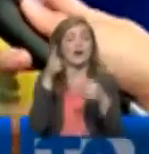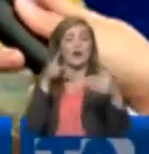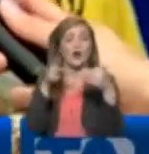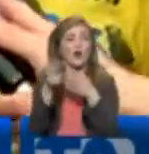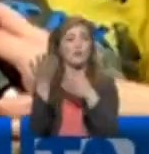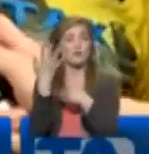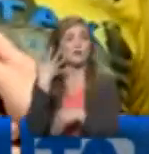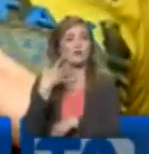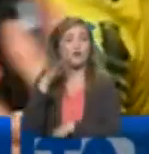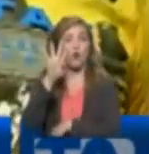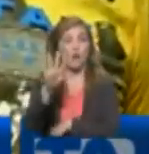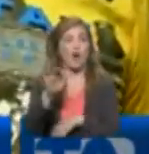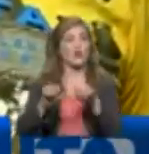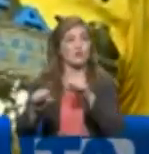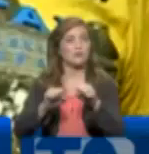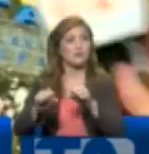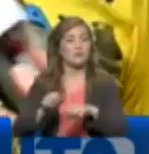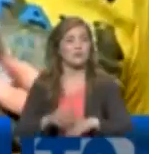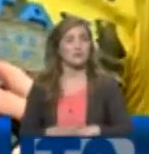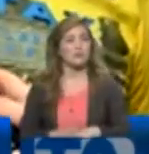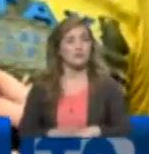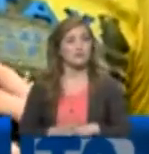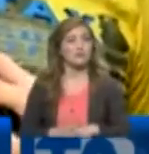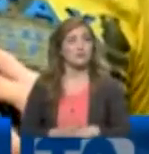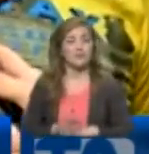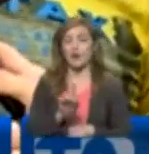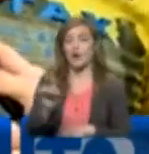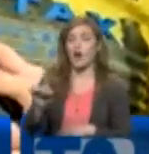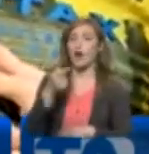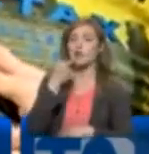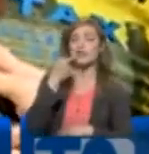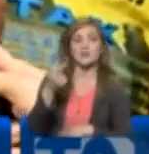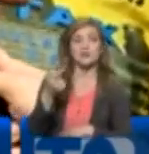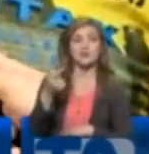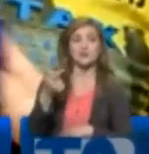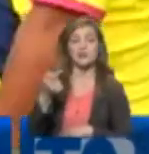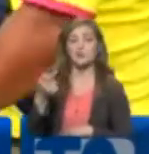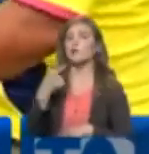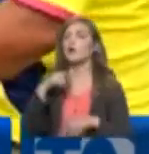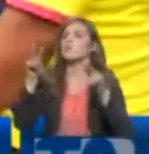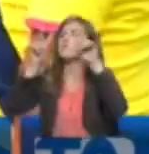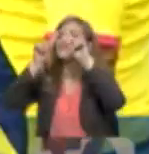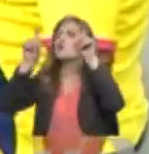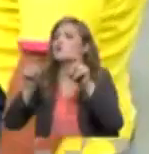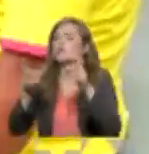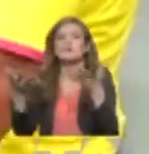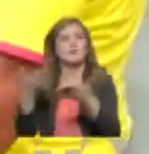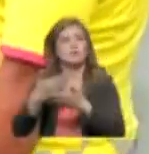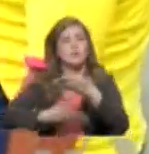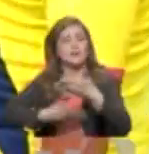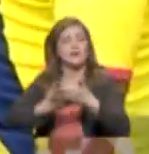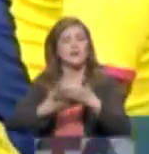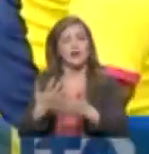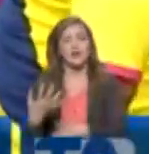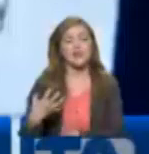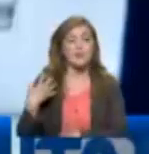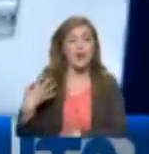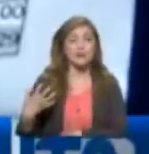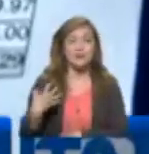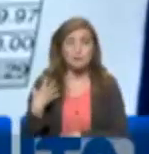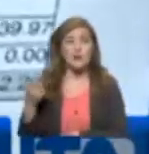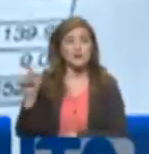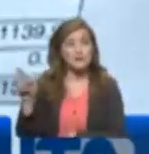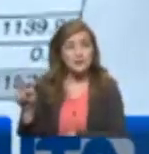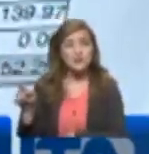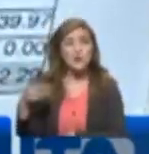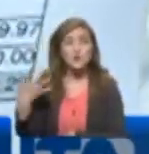tengo es el 4 de mayo. Acaba de salir usted. Acabo ahorita de salir de ventanilla. Para quienes llegan con sus planillas a reclamar un aumento que en